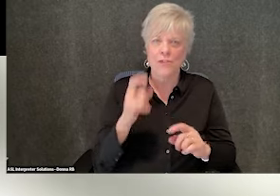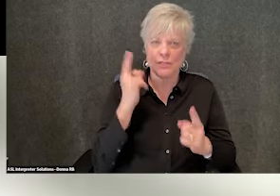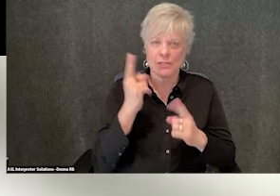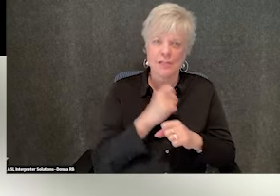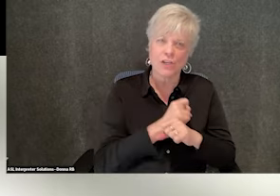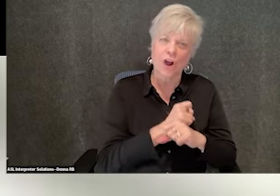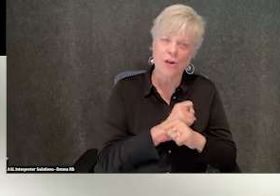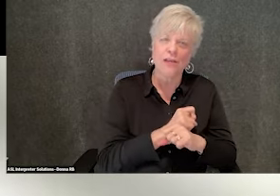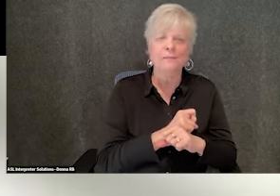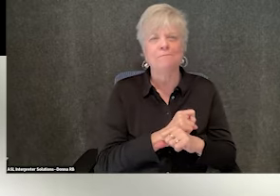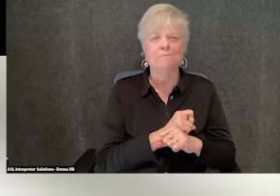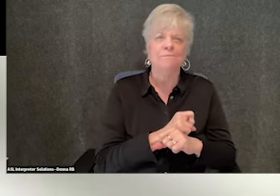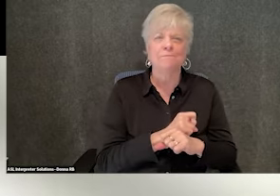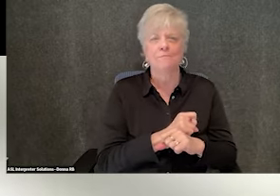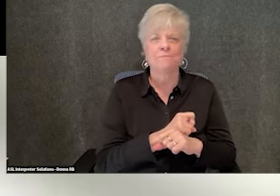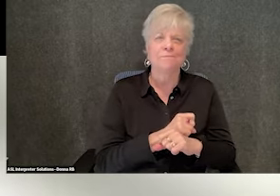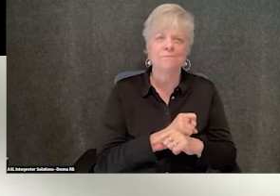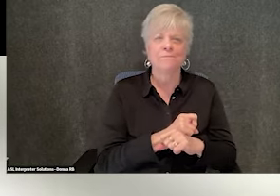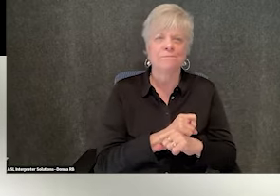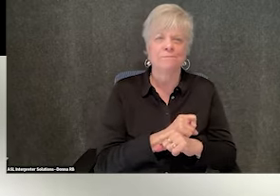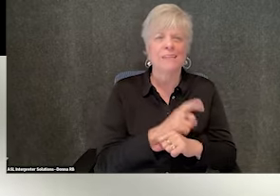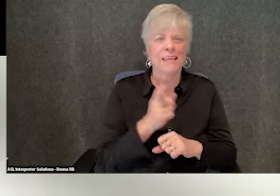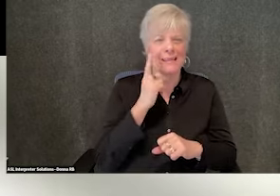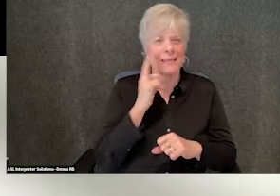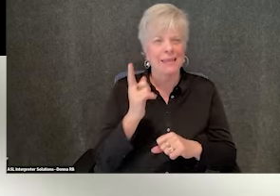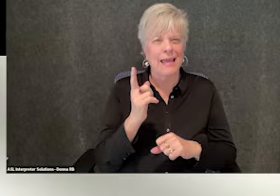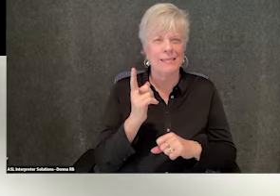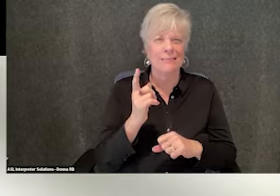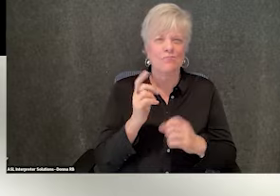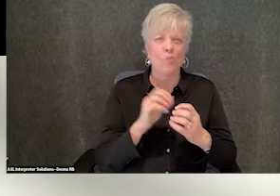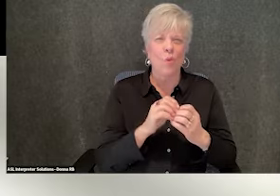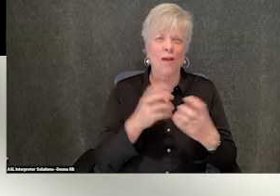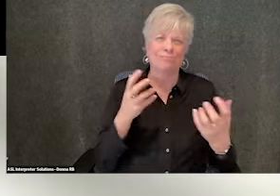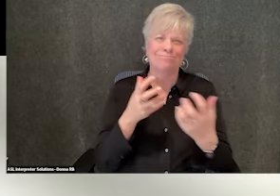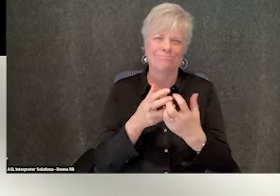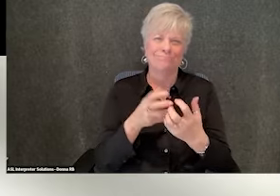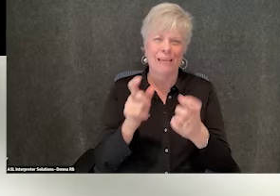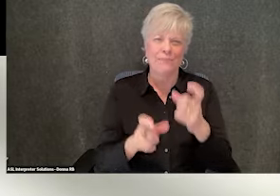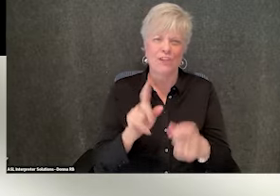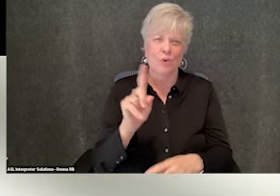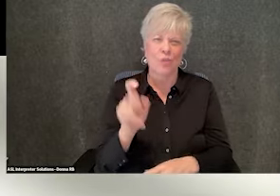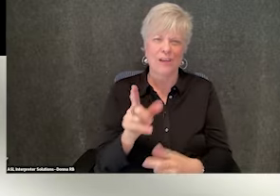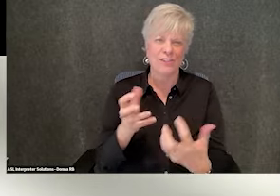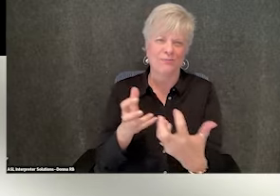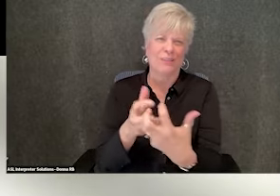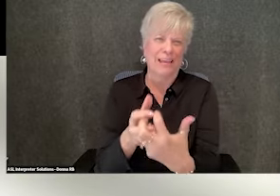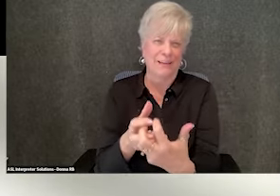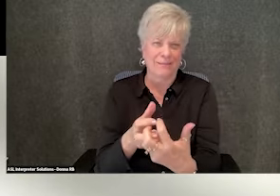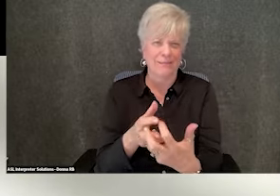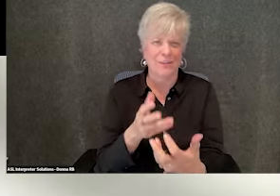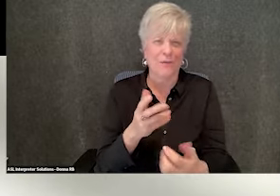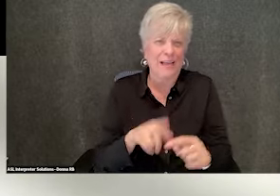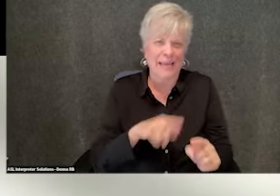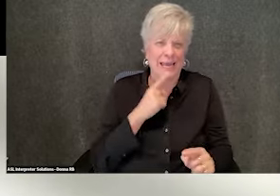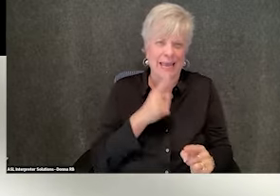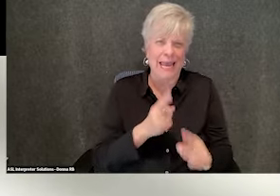¿Cómo uno sabe si la toma de decisiones con apoyo está bien o si uno debe considerar